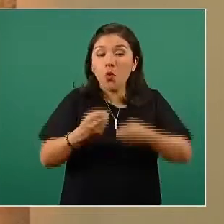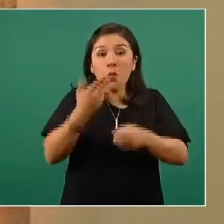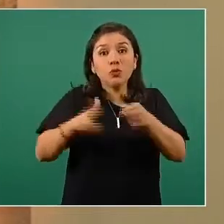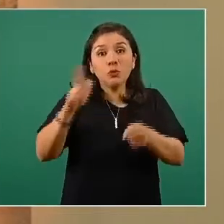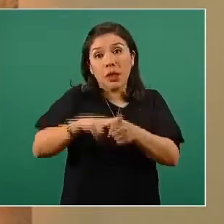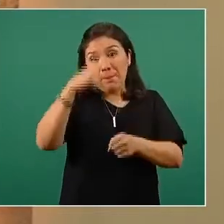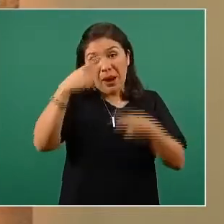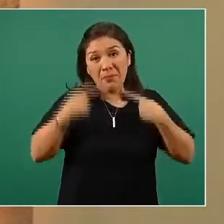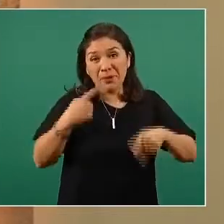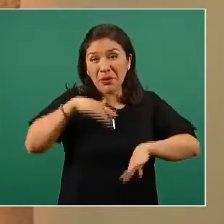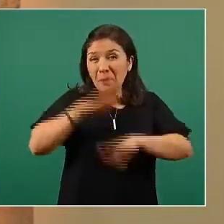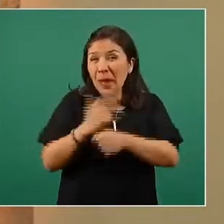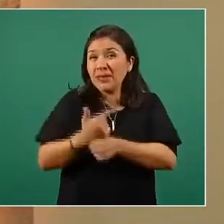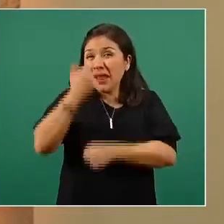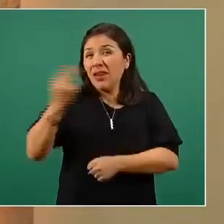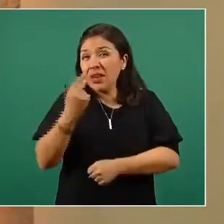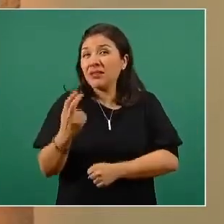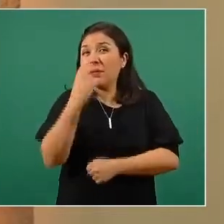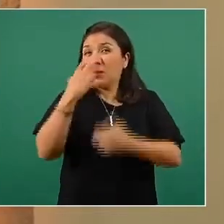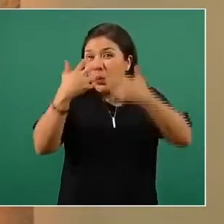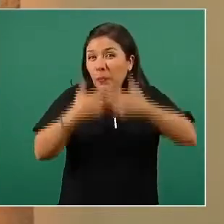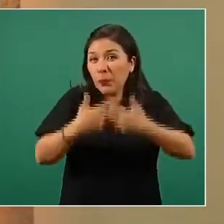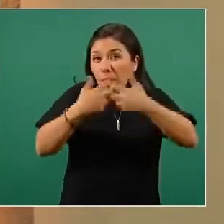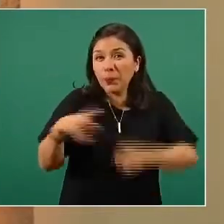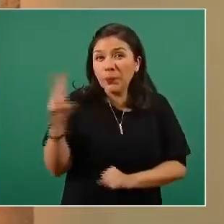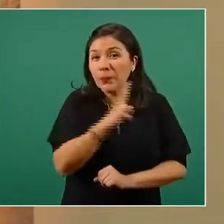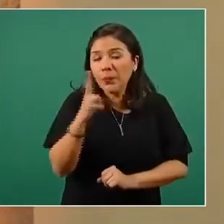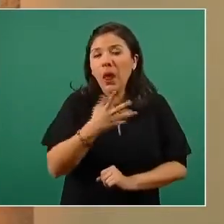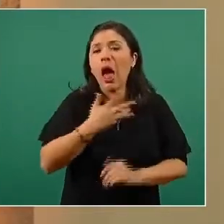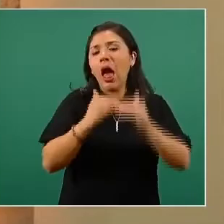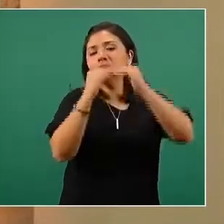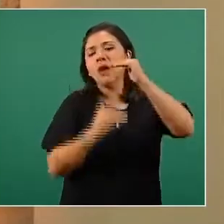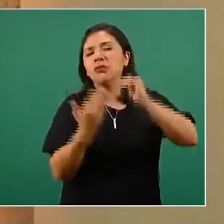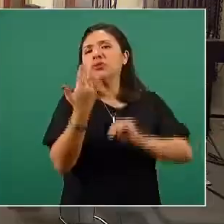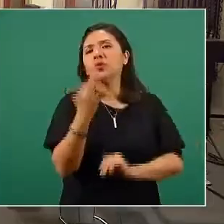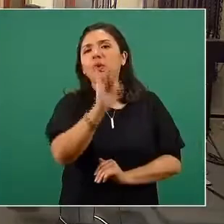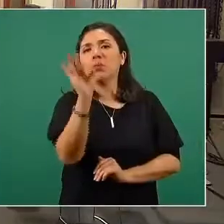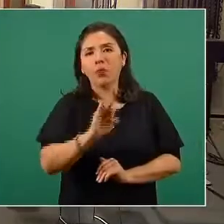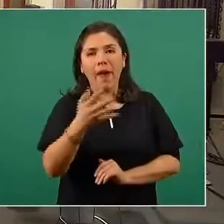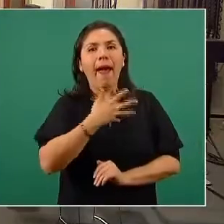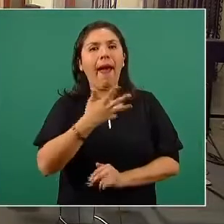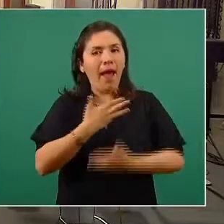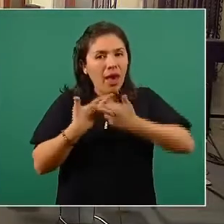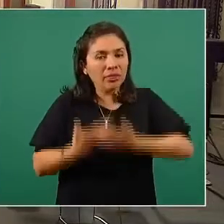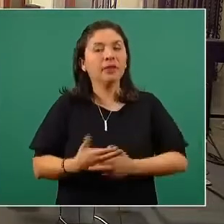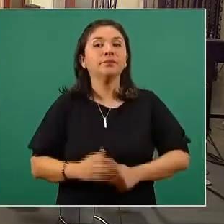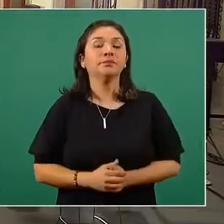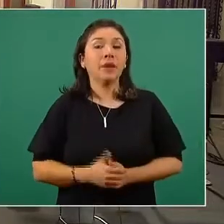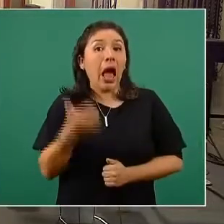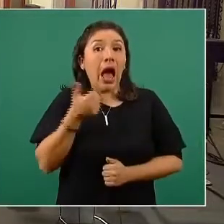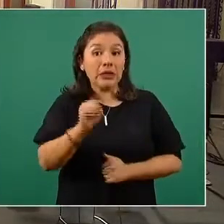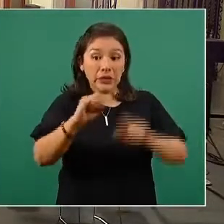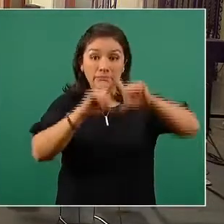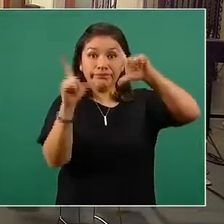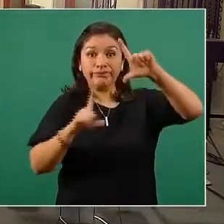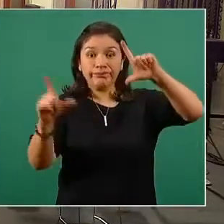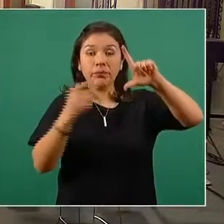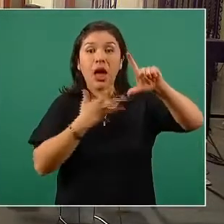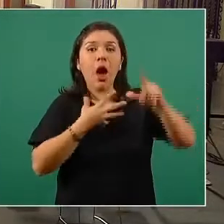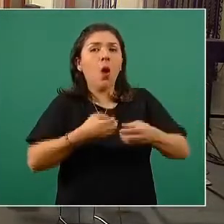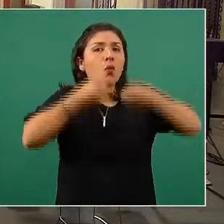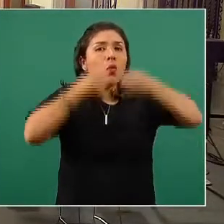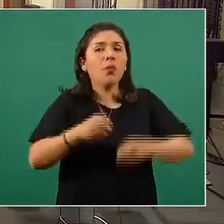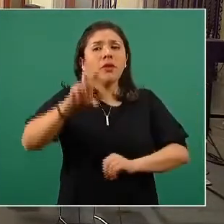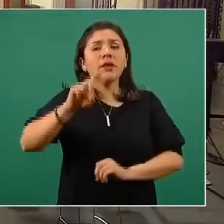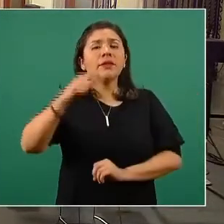para pacientes que requieren ventilación se encuentra por debajo del 50%. A nivel nacional tenemos una ocupación